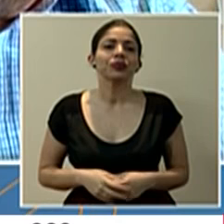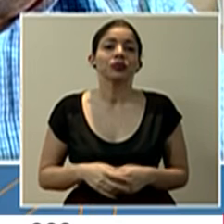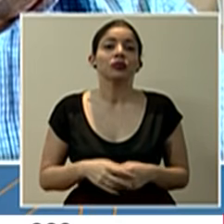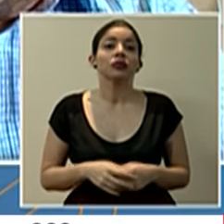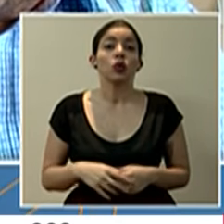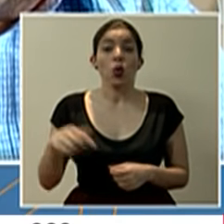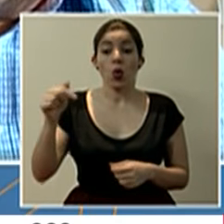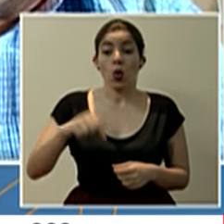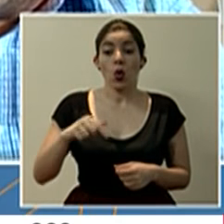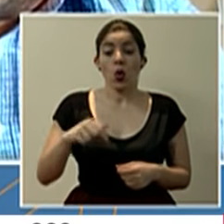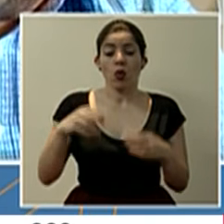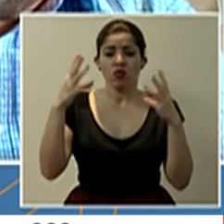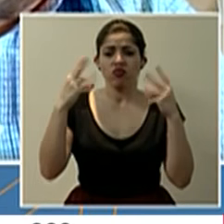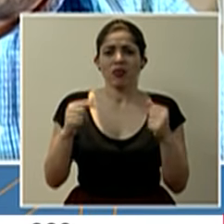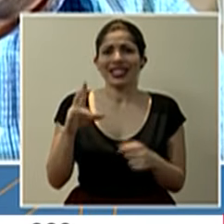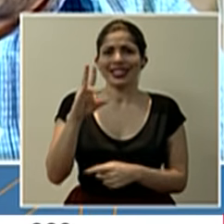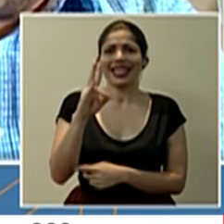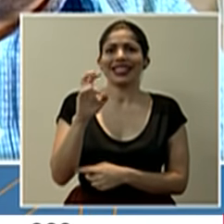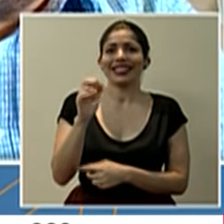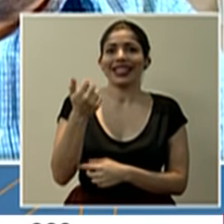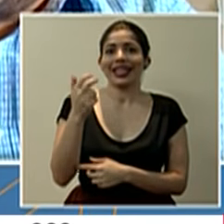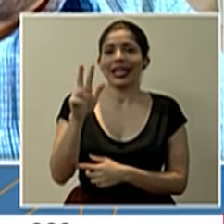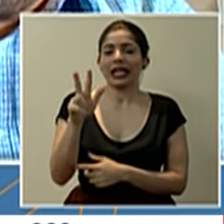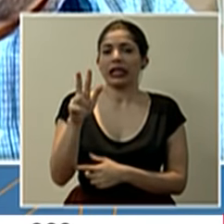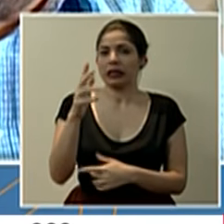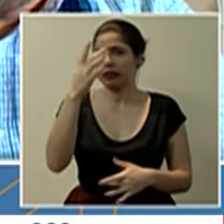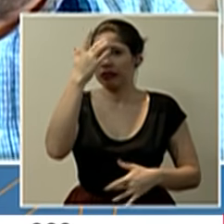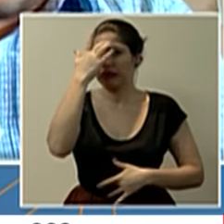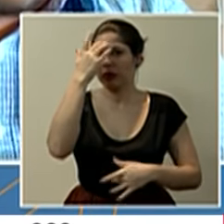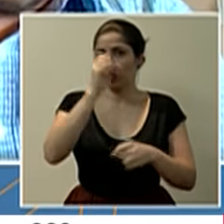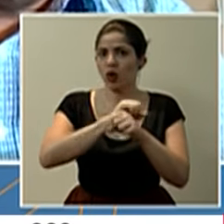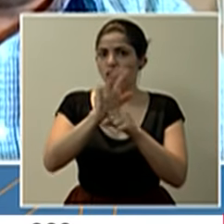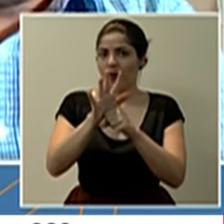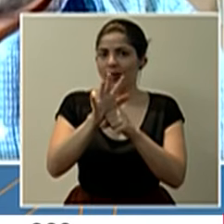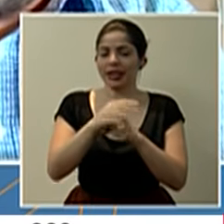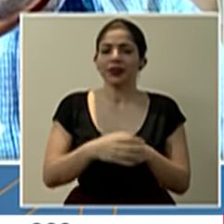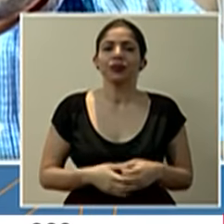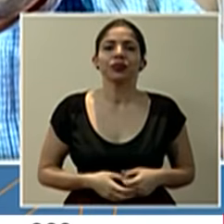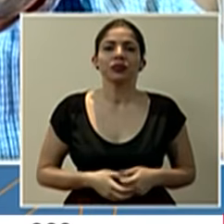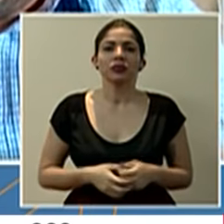A hoy se contabilizan 713 casos por COVID-19.